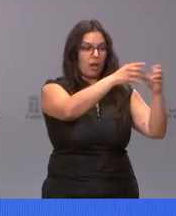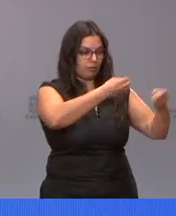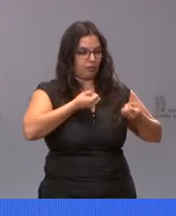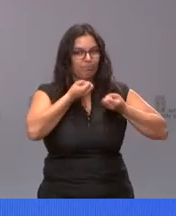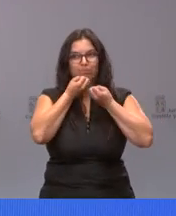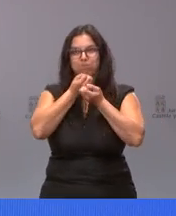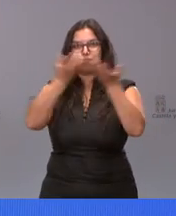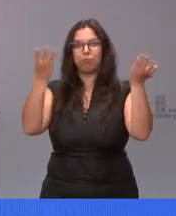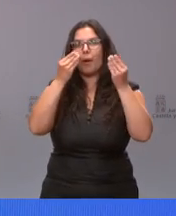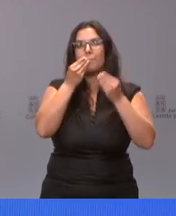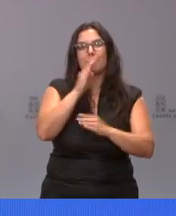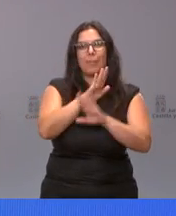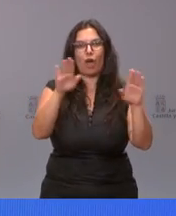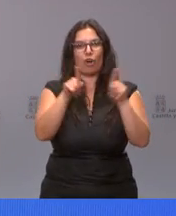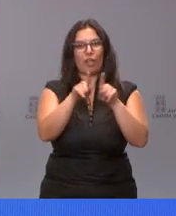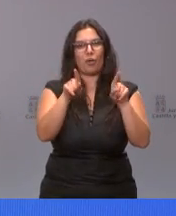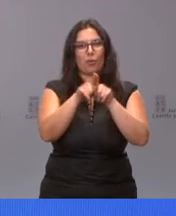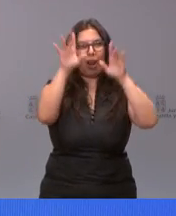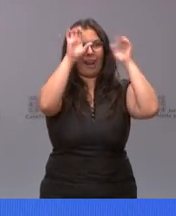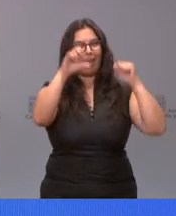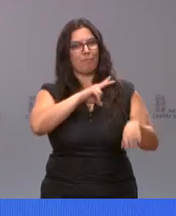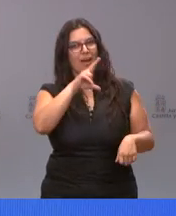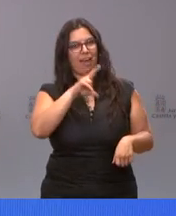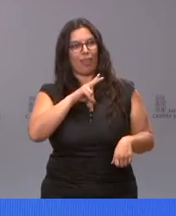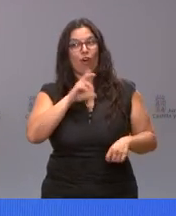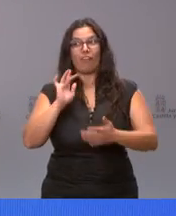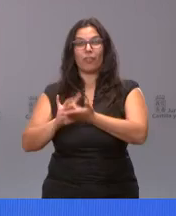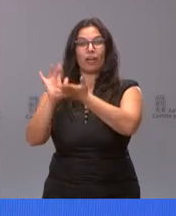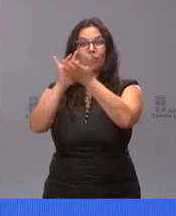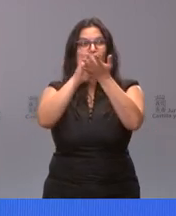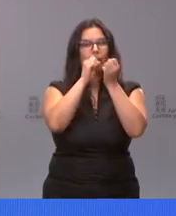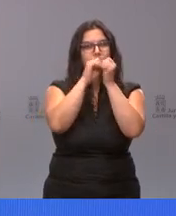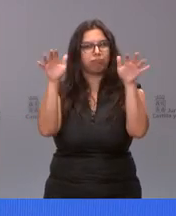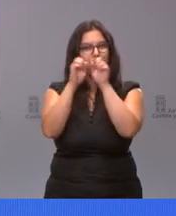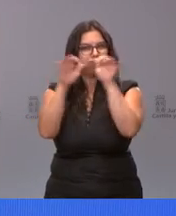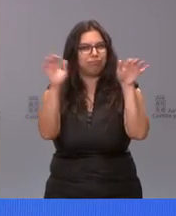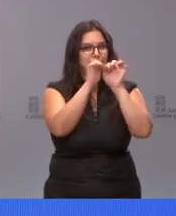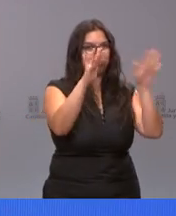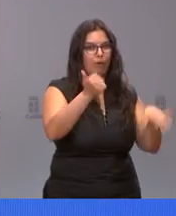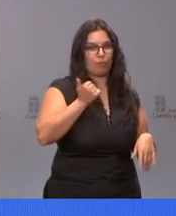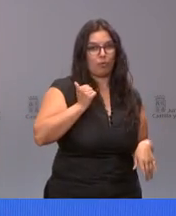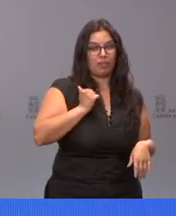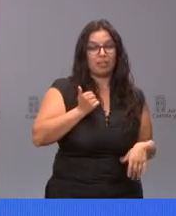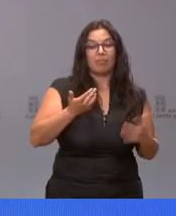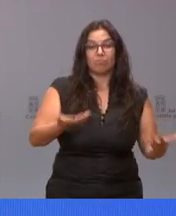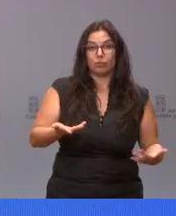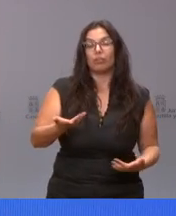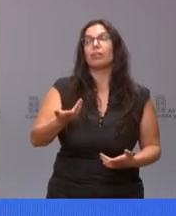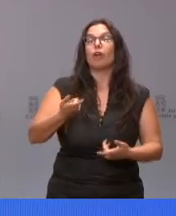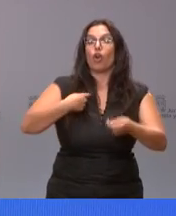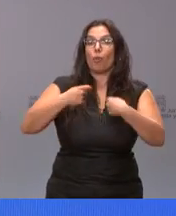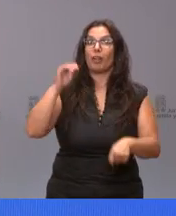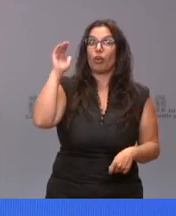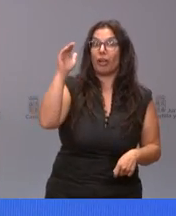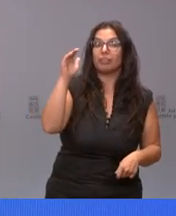nuestra comunidad autónoma. Por eso queremos aprovechar las oportunidades que nos ofrece el comercio exterior